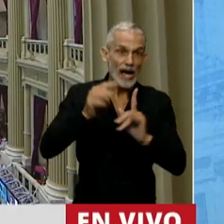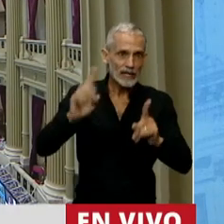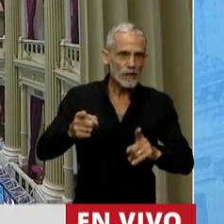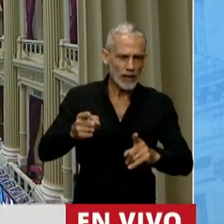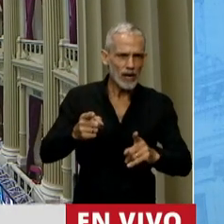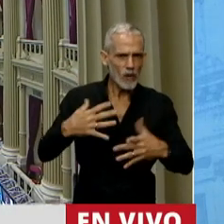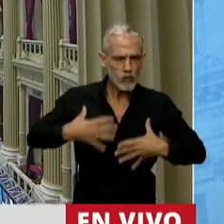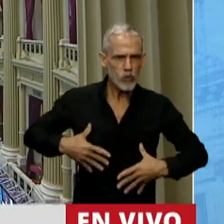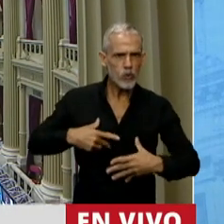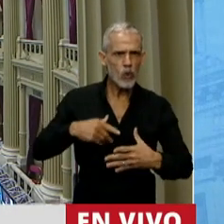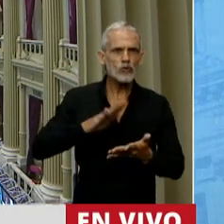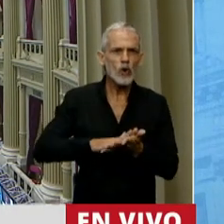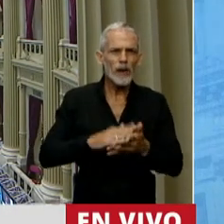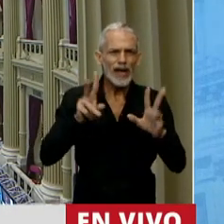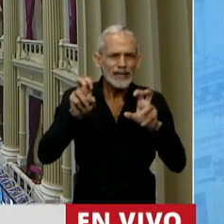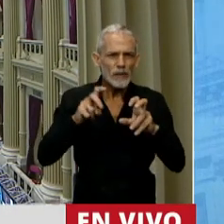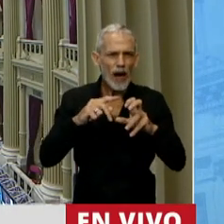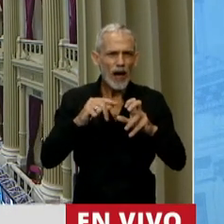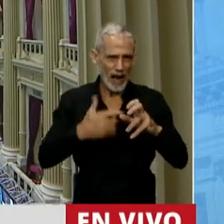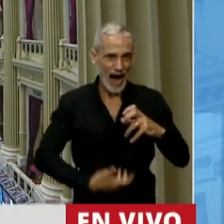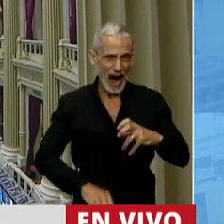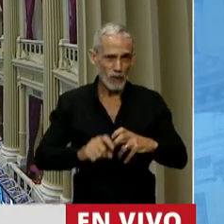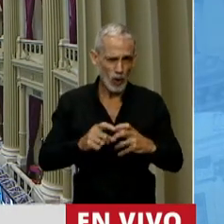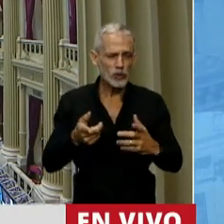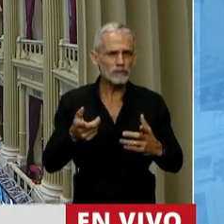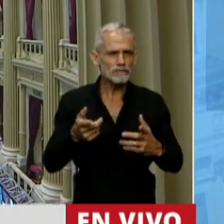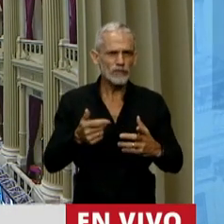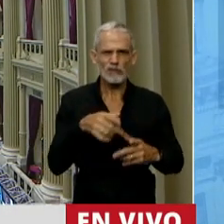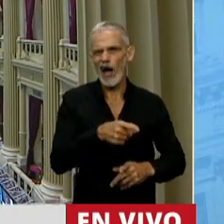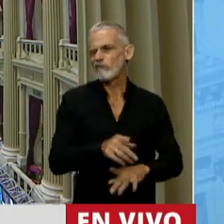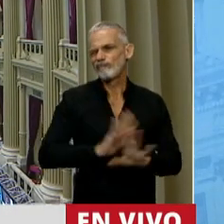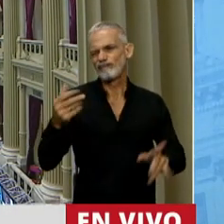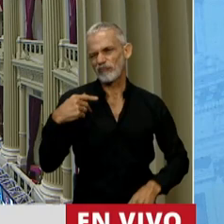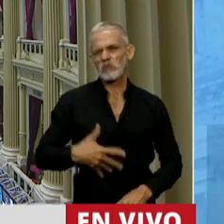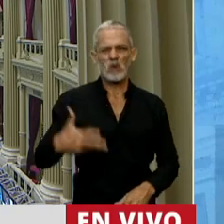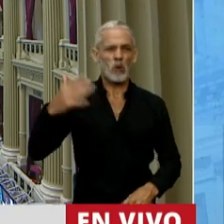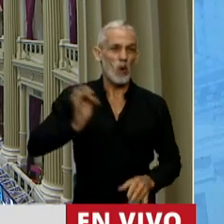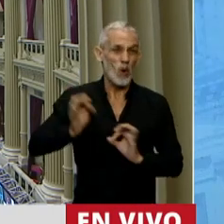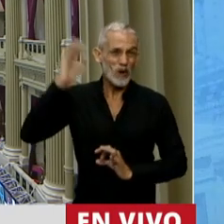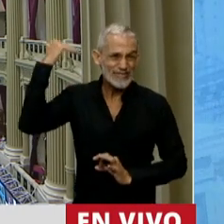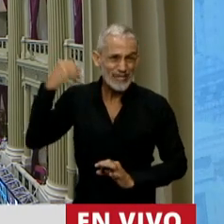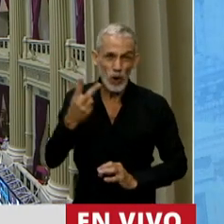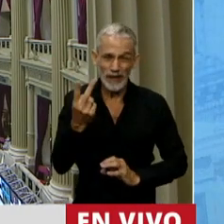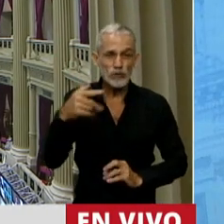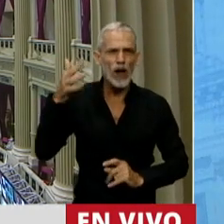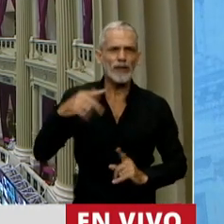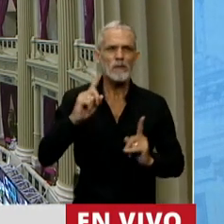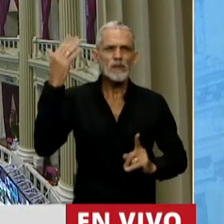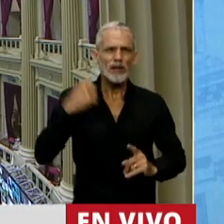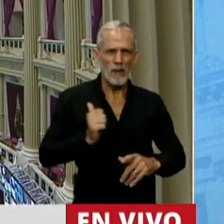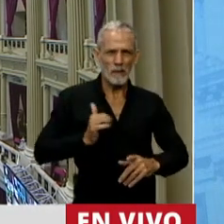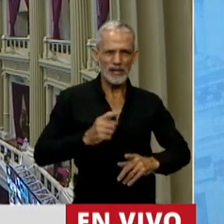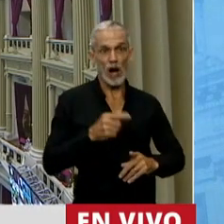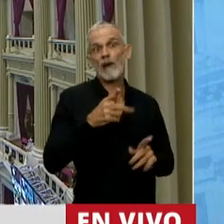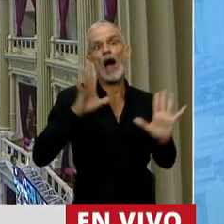concretamente por el tabú del aborto es el algo habrán hecho del siglo XXI. Por eso